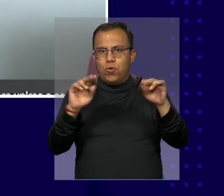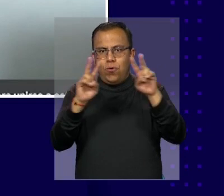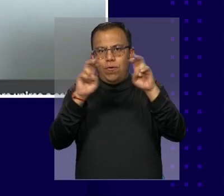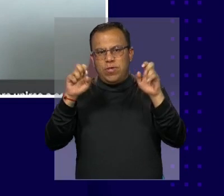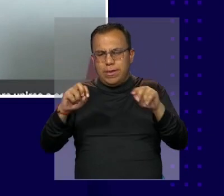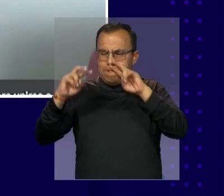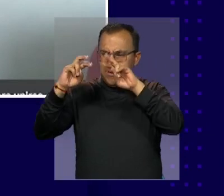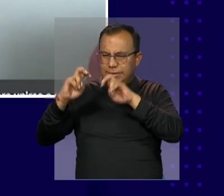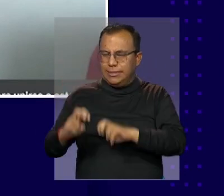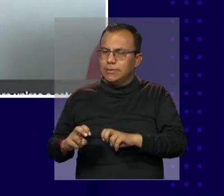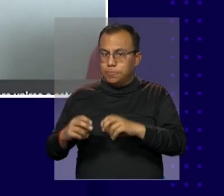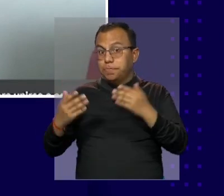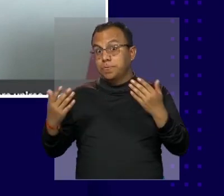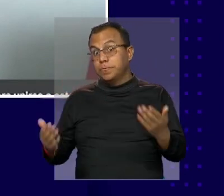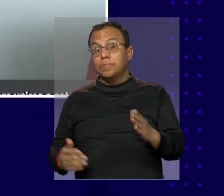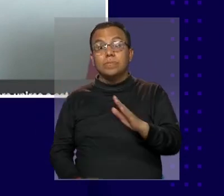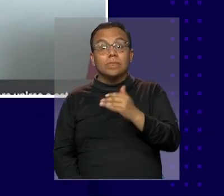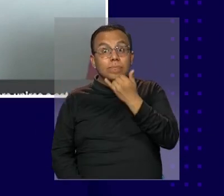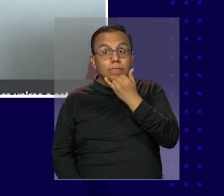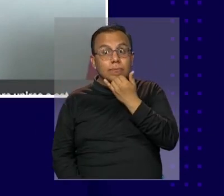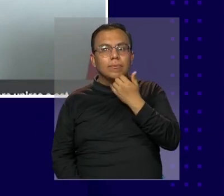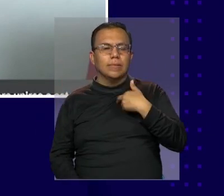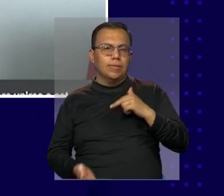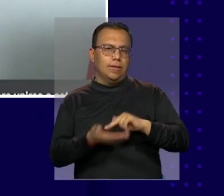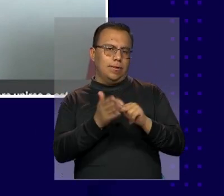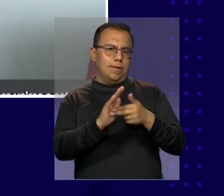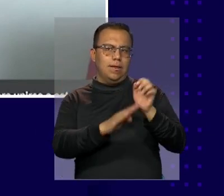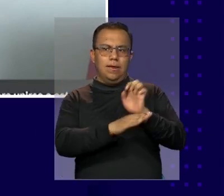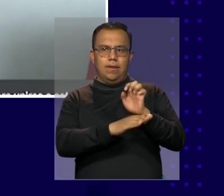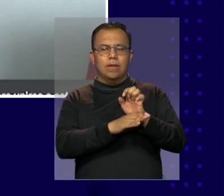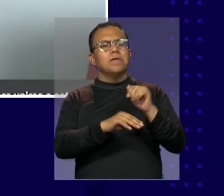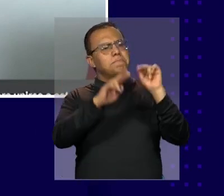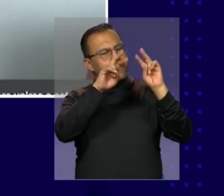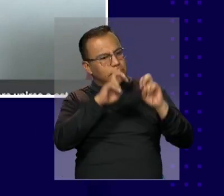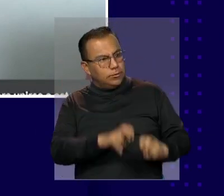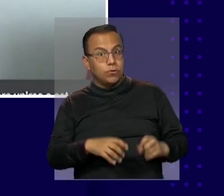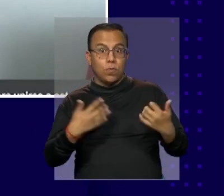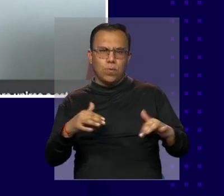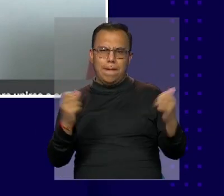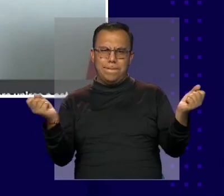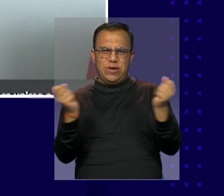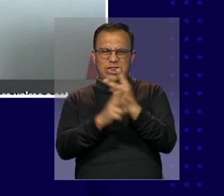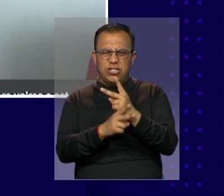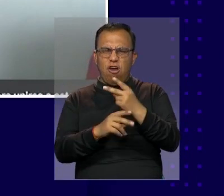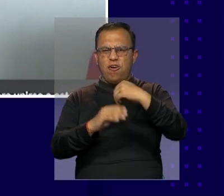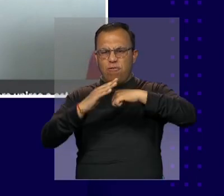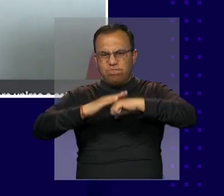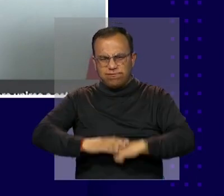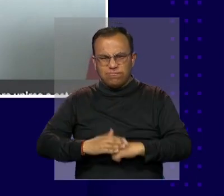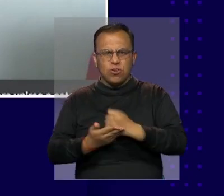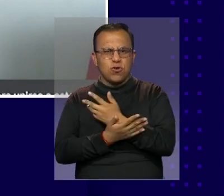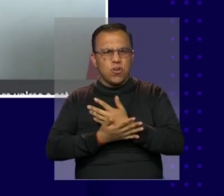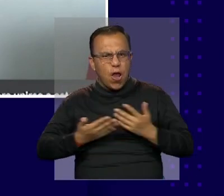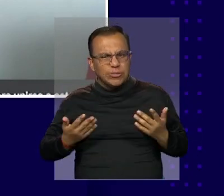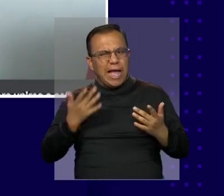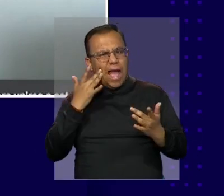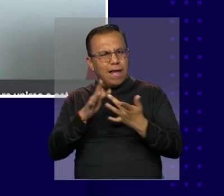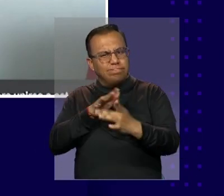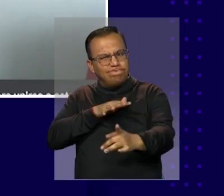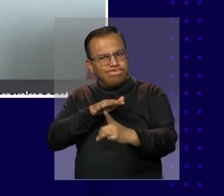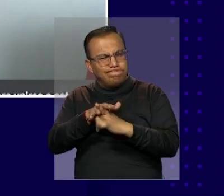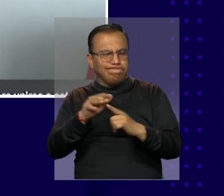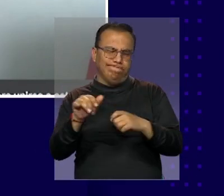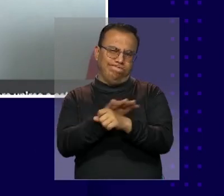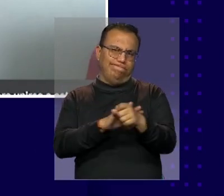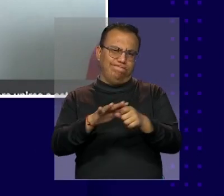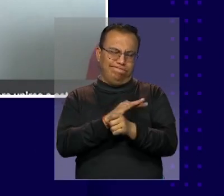de investigación. Estamos hablando que es la entidad encargada de investigar las graves violaciones de derechos humanos que se han cometido en el